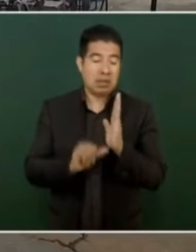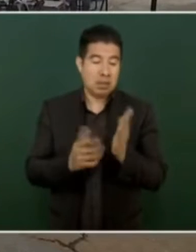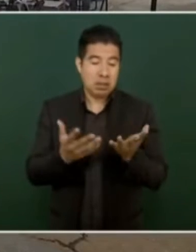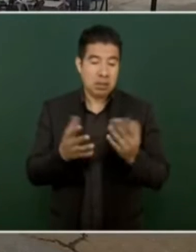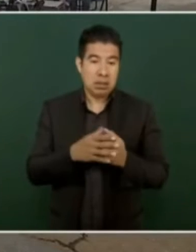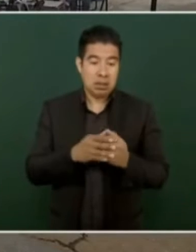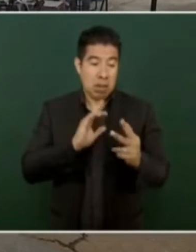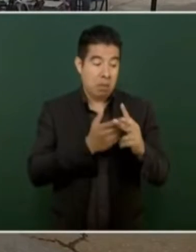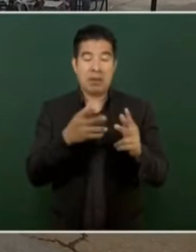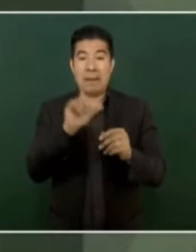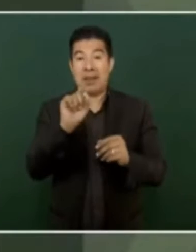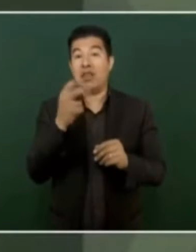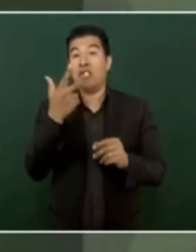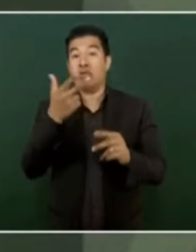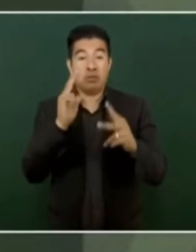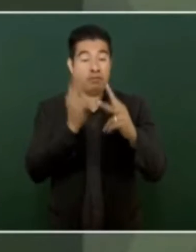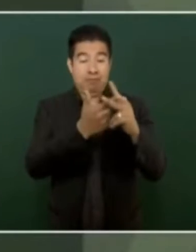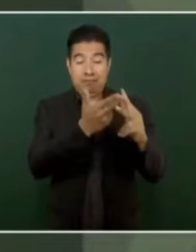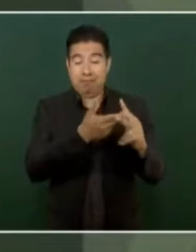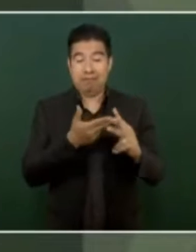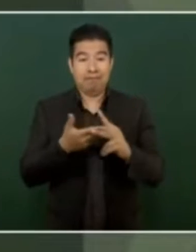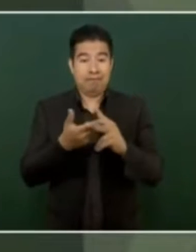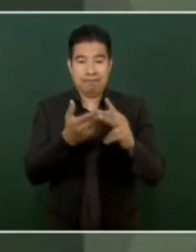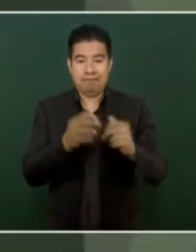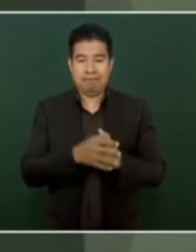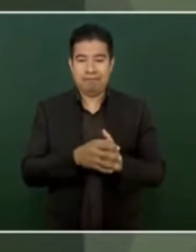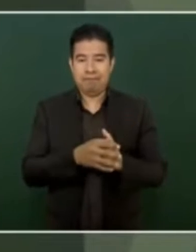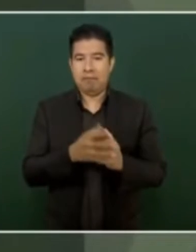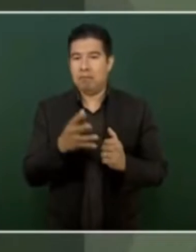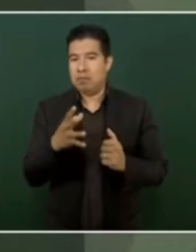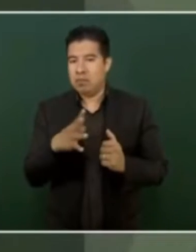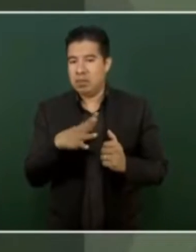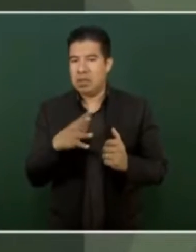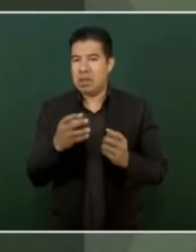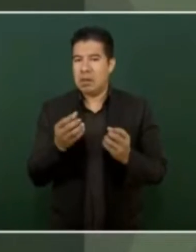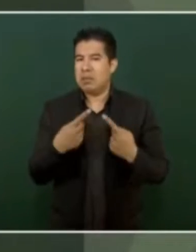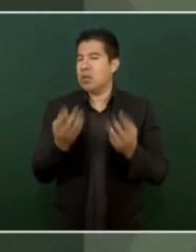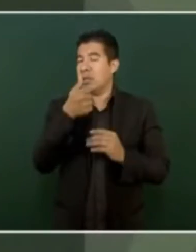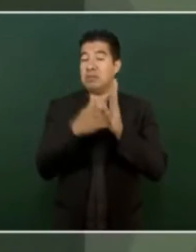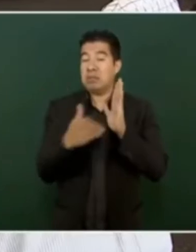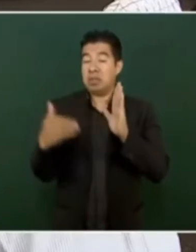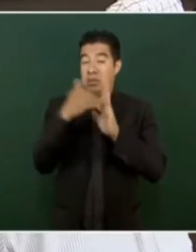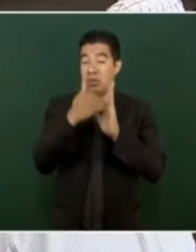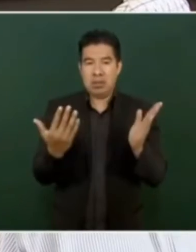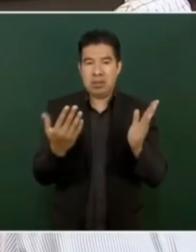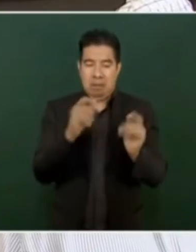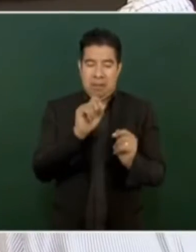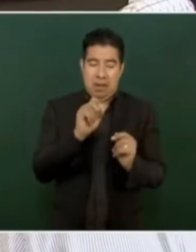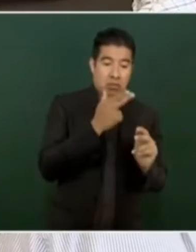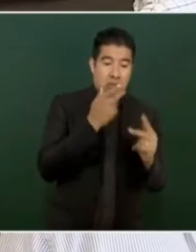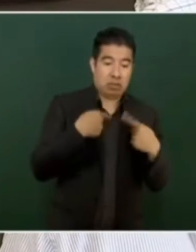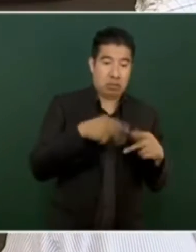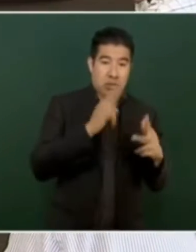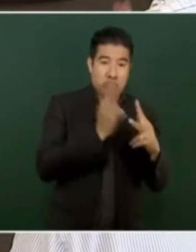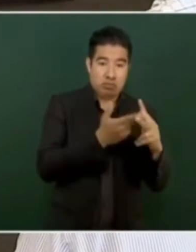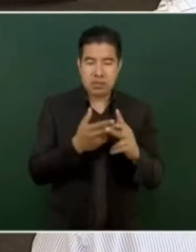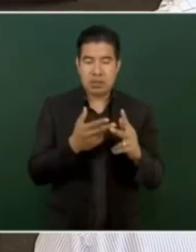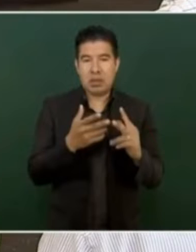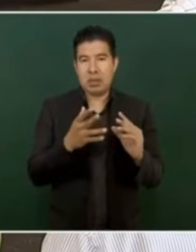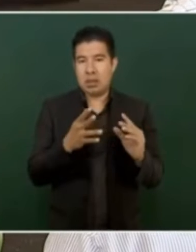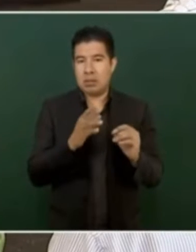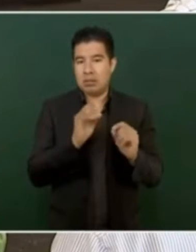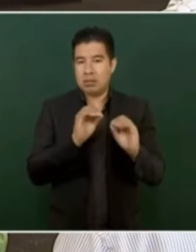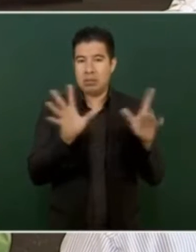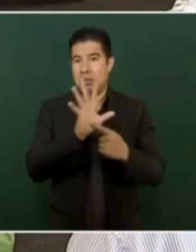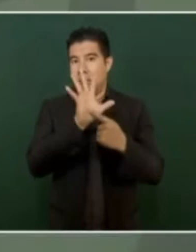un homicidio diario, de un estado con cerca de 6 millones de habitantes. Pero esta es la realidad.